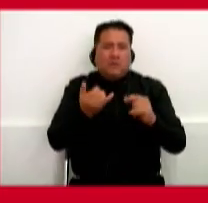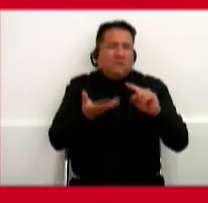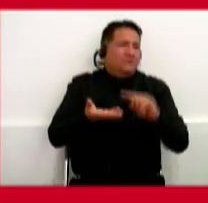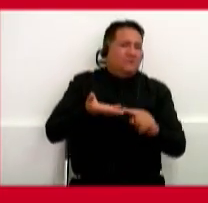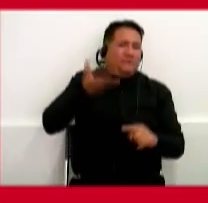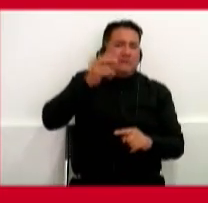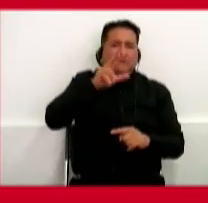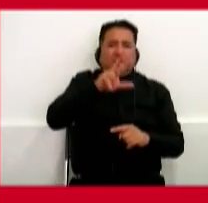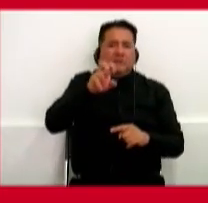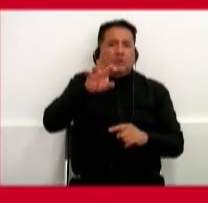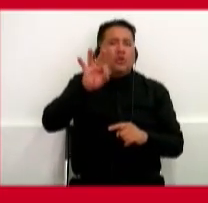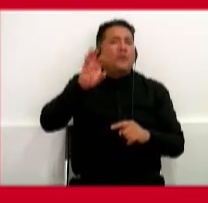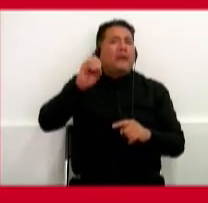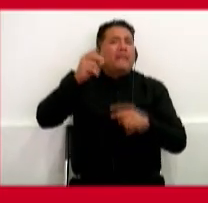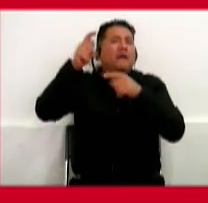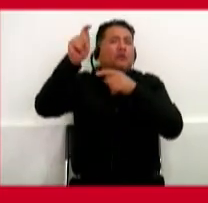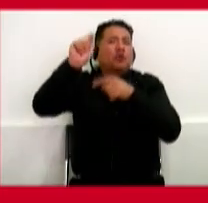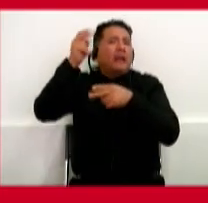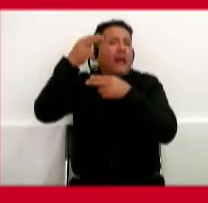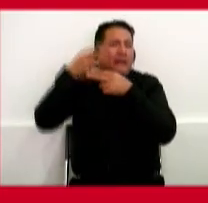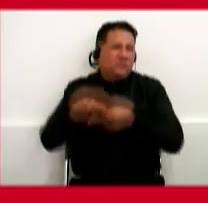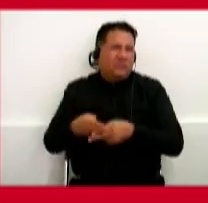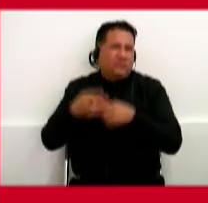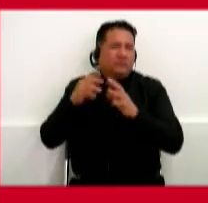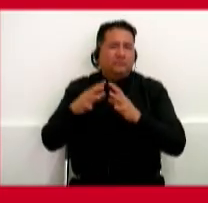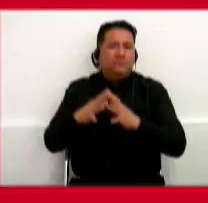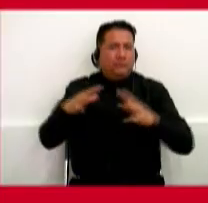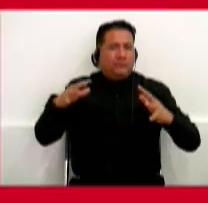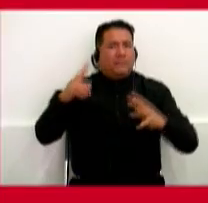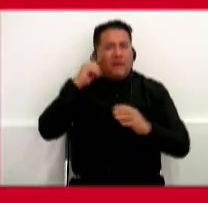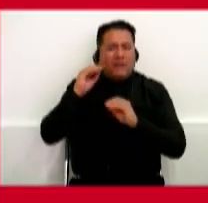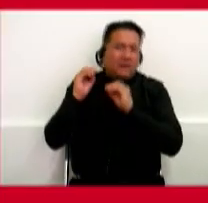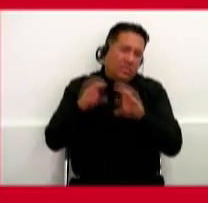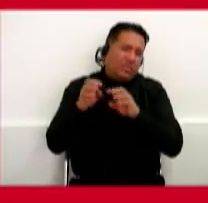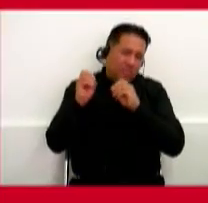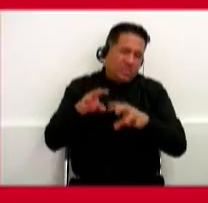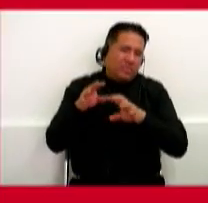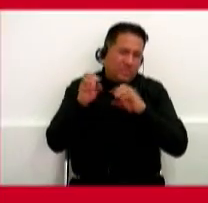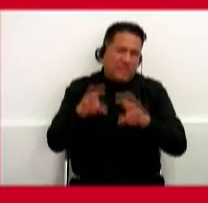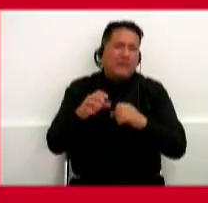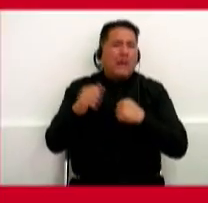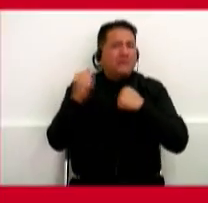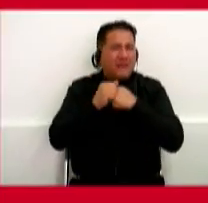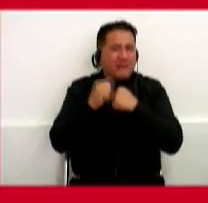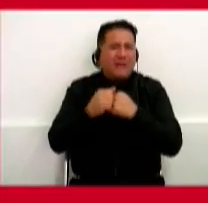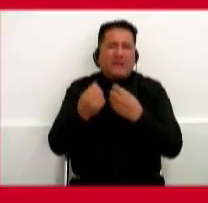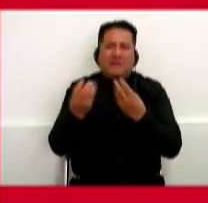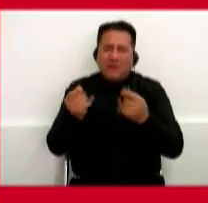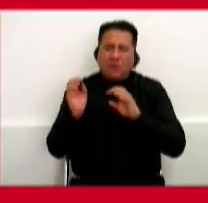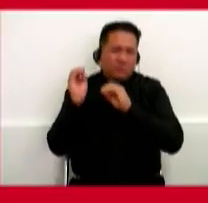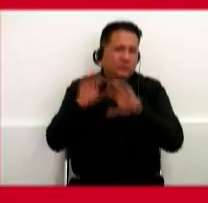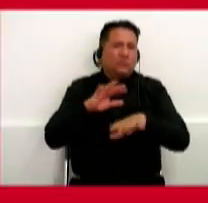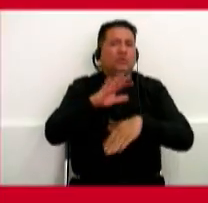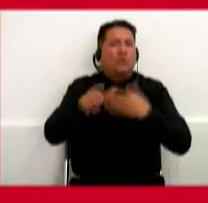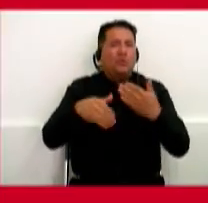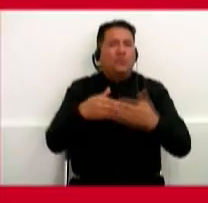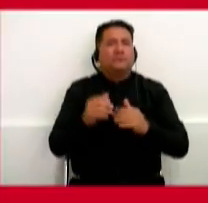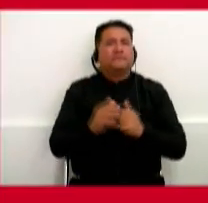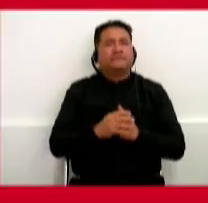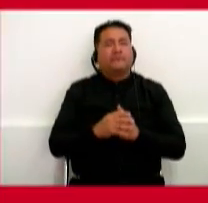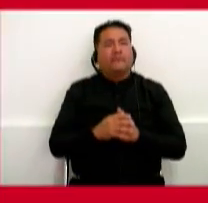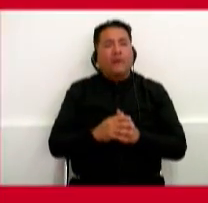hasta fin de año poder llegar en un payload promedio de 400 toneladas métricas húmedas. Ahora, en el